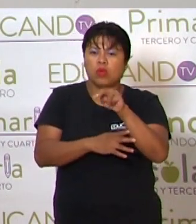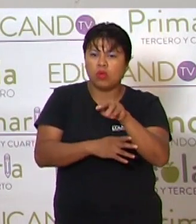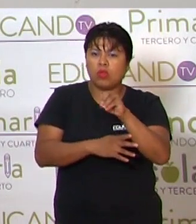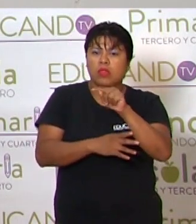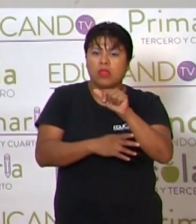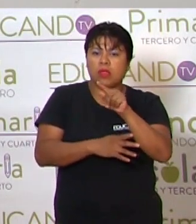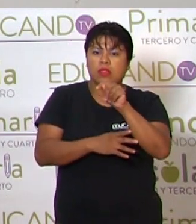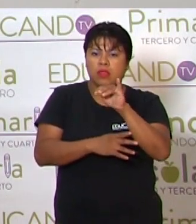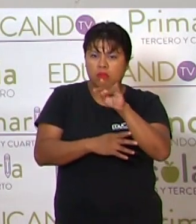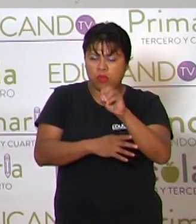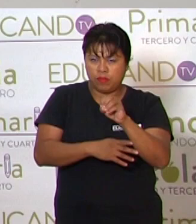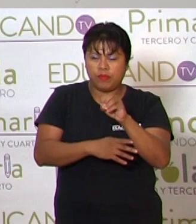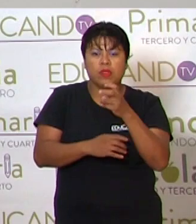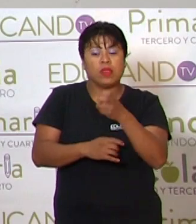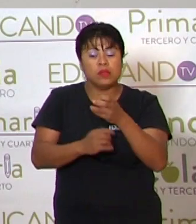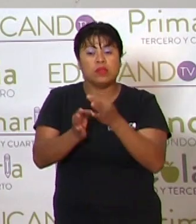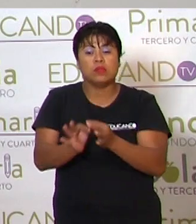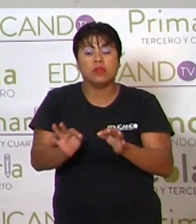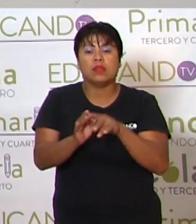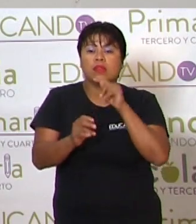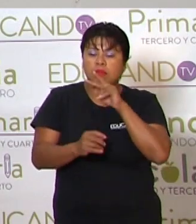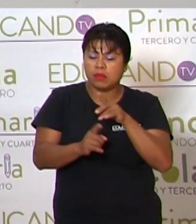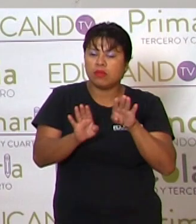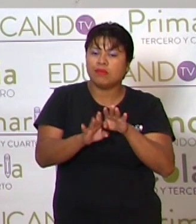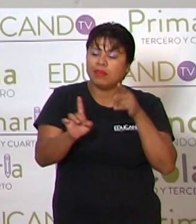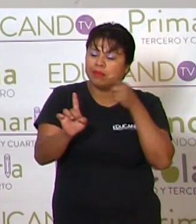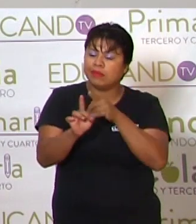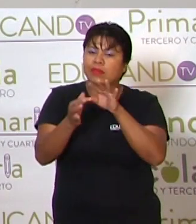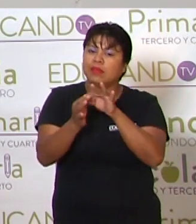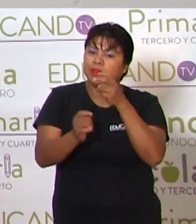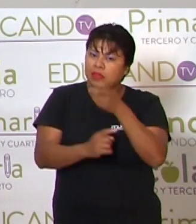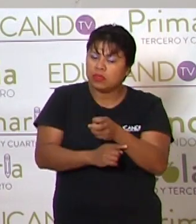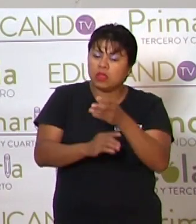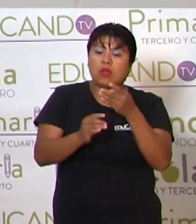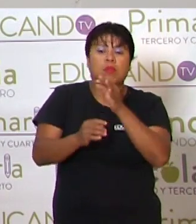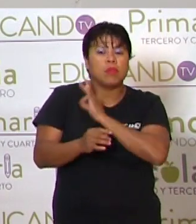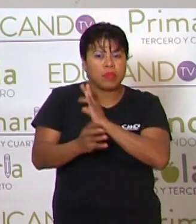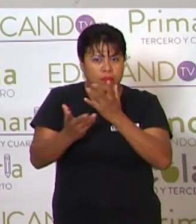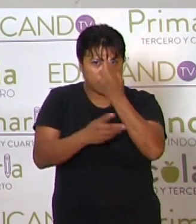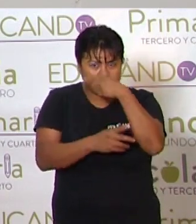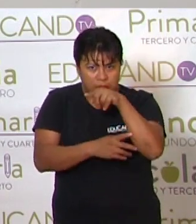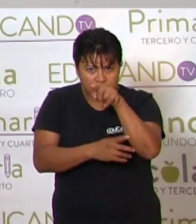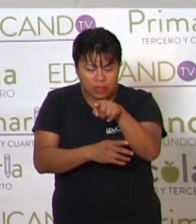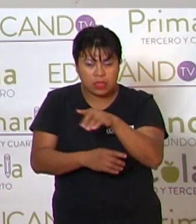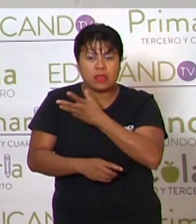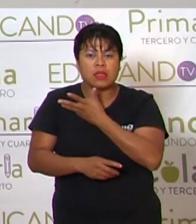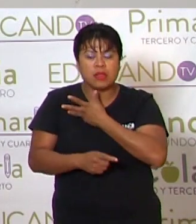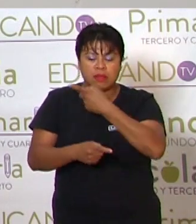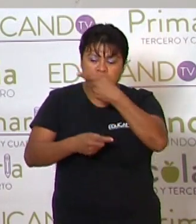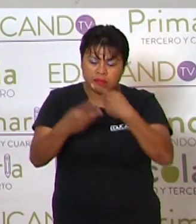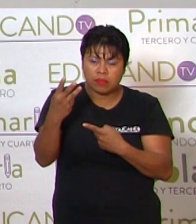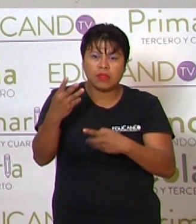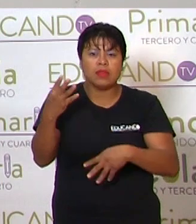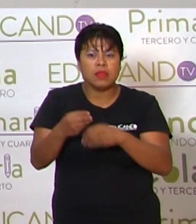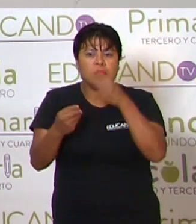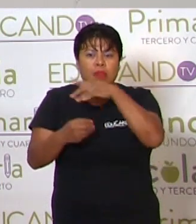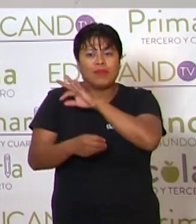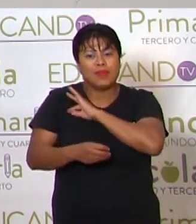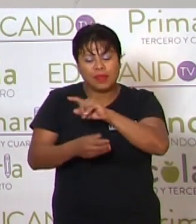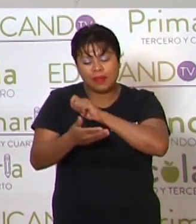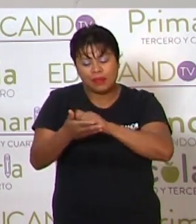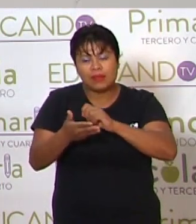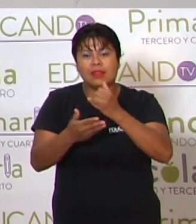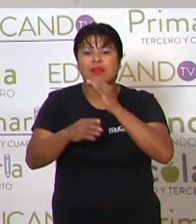muy importante también hacer referencia de esto, porque esto te va a permitir a ti tener herramientas para poder escribir